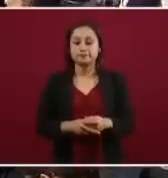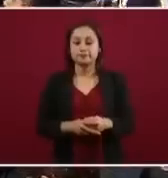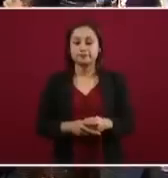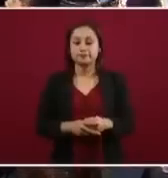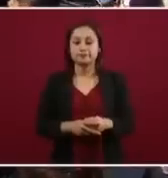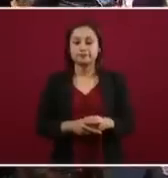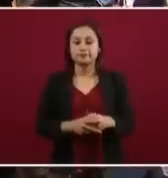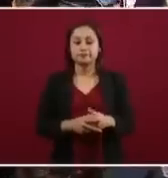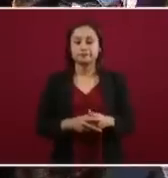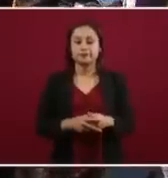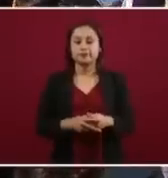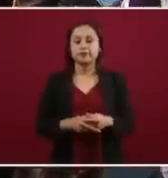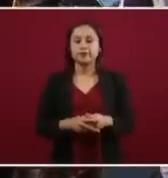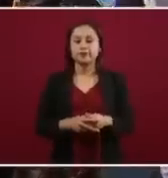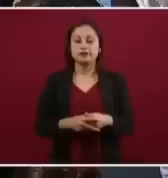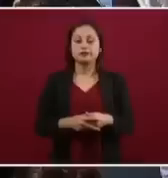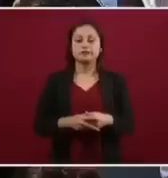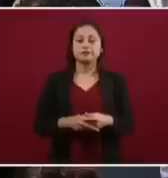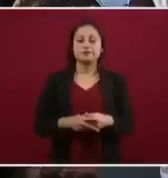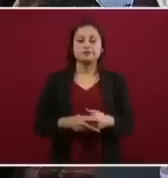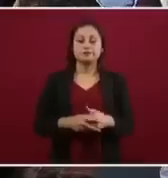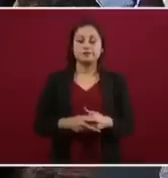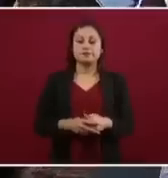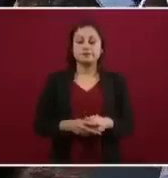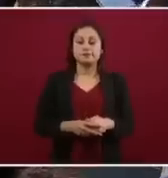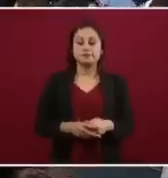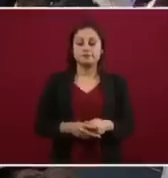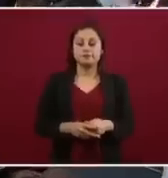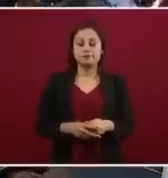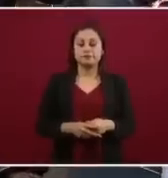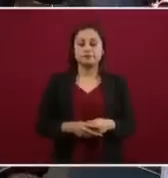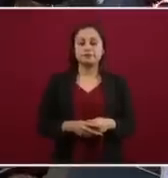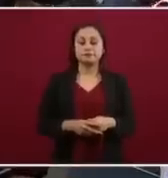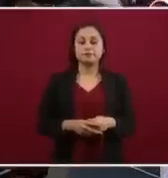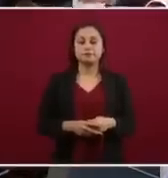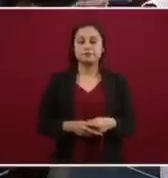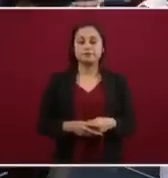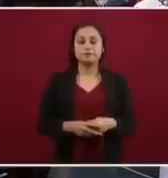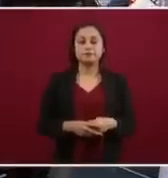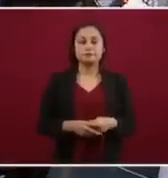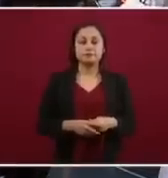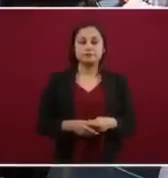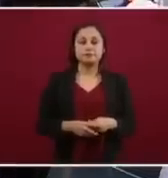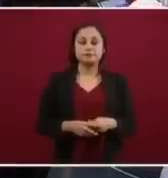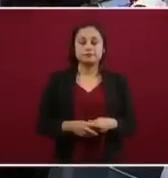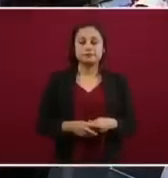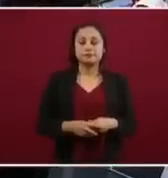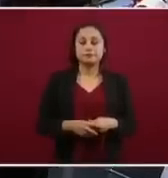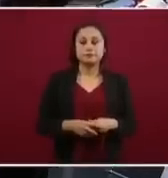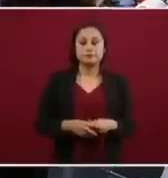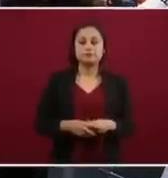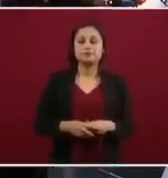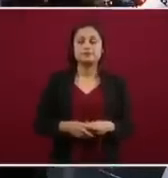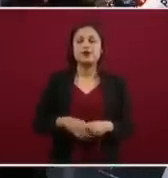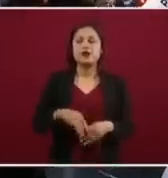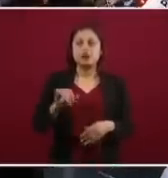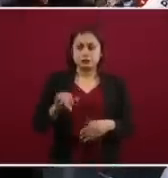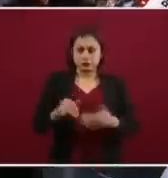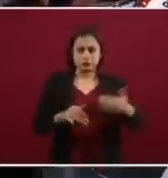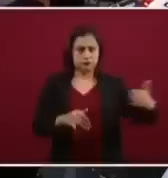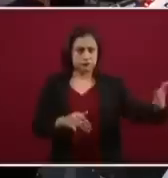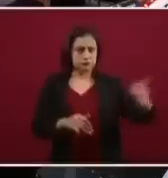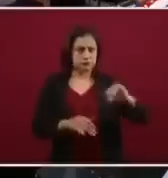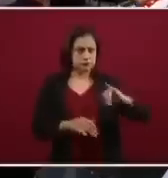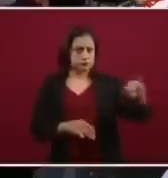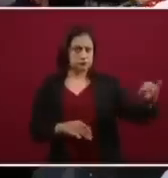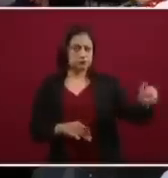derecha. Los dos. Nosotros estamos del lado. Sí, ustedes están de este lado, sí, están de la